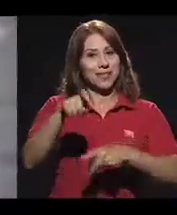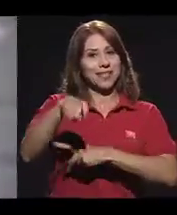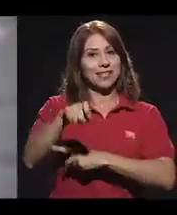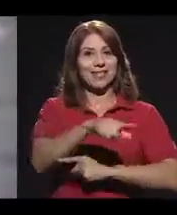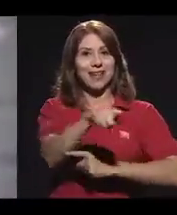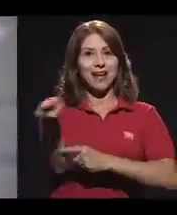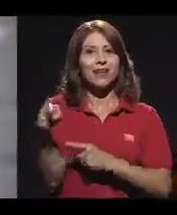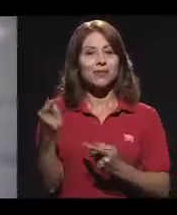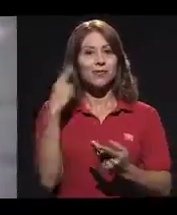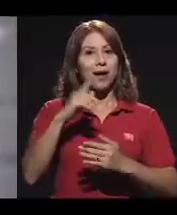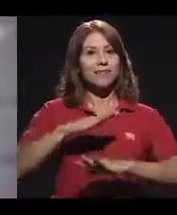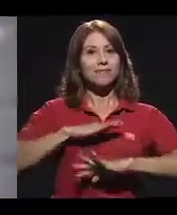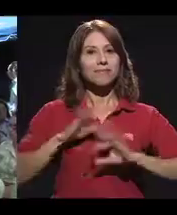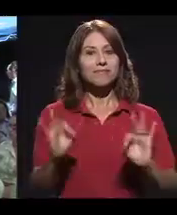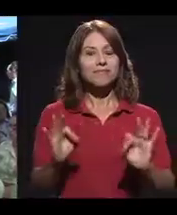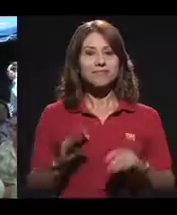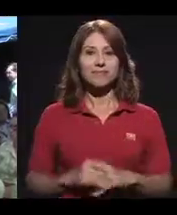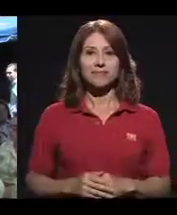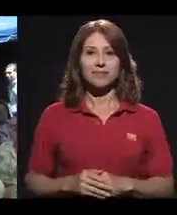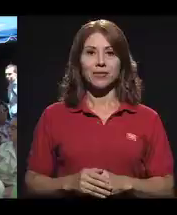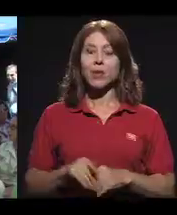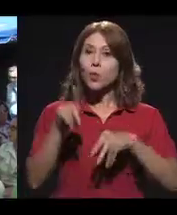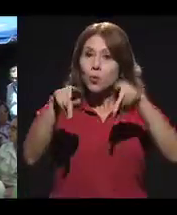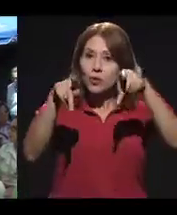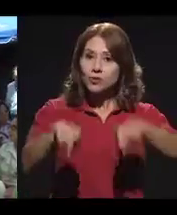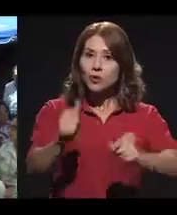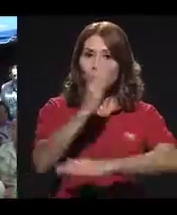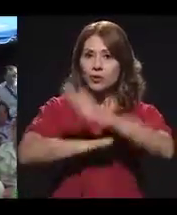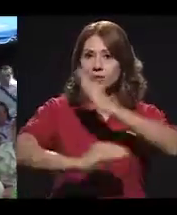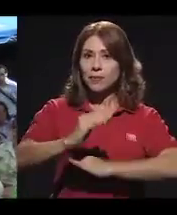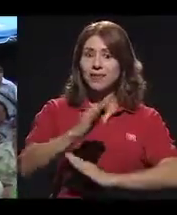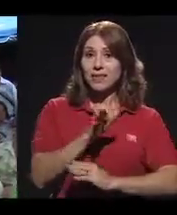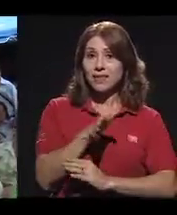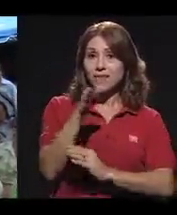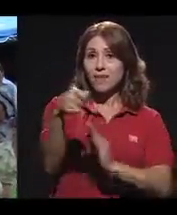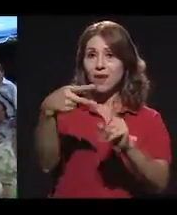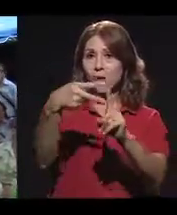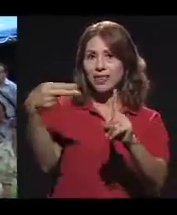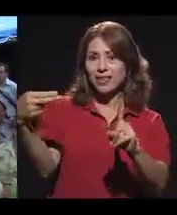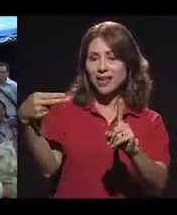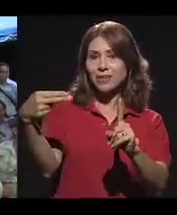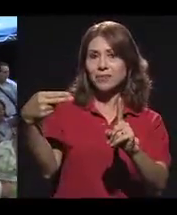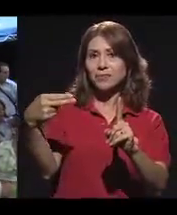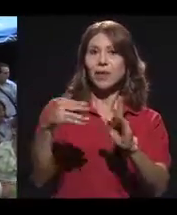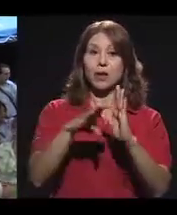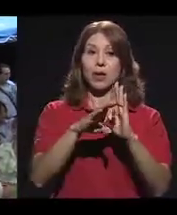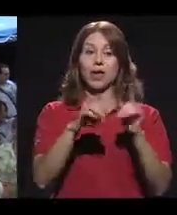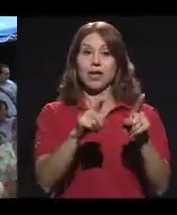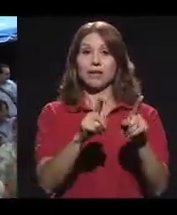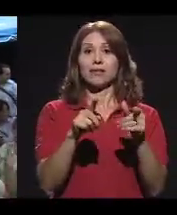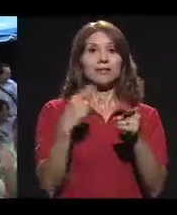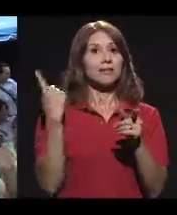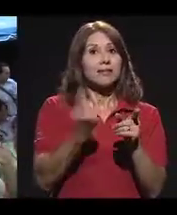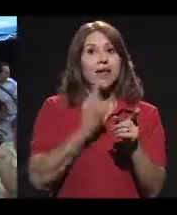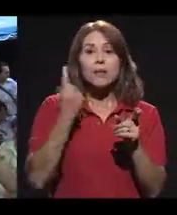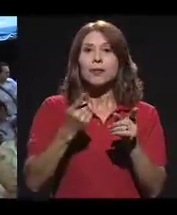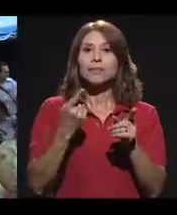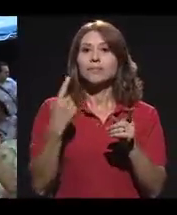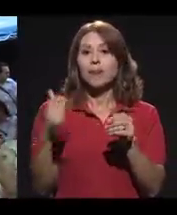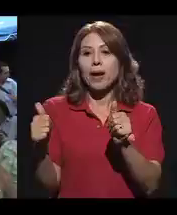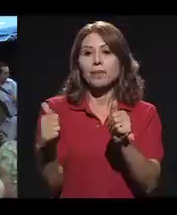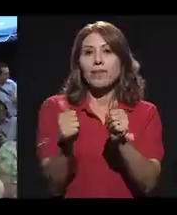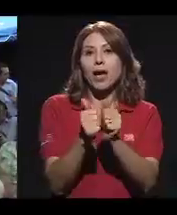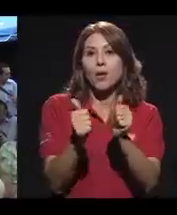sigue sin ser atendida. Una persona con discapacidad en un hotel generalmente arrastra a 1 o 2 personas, amigas o sus